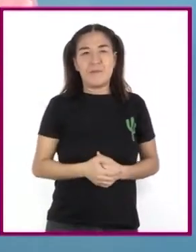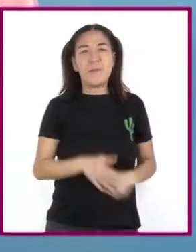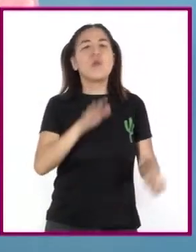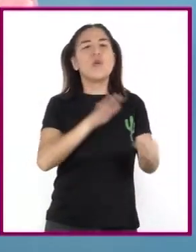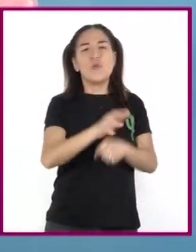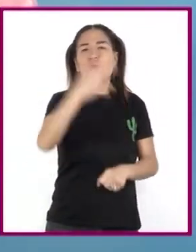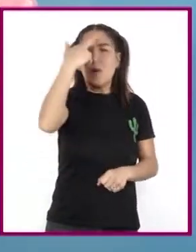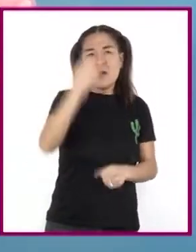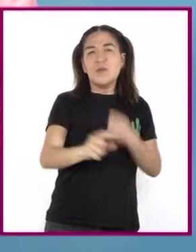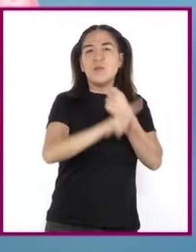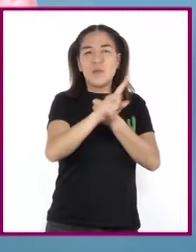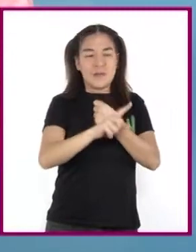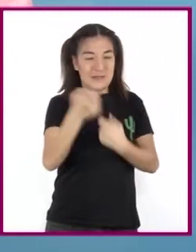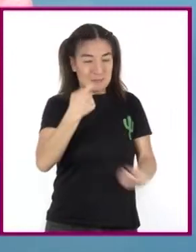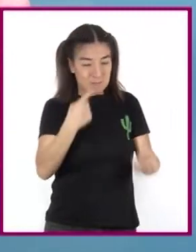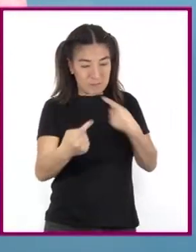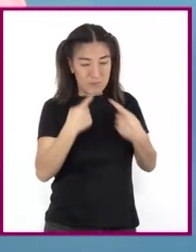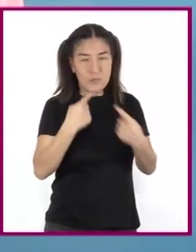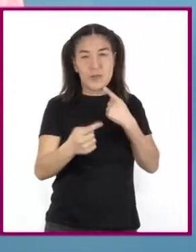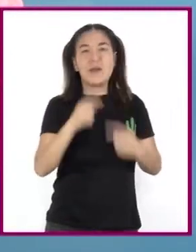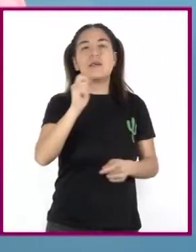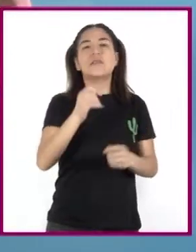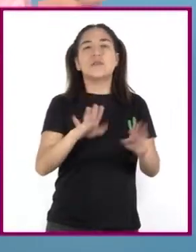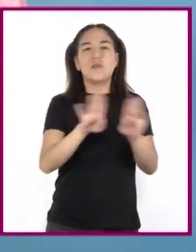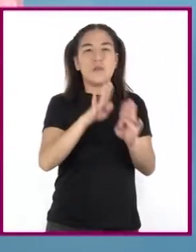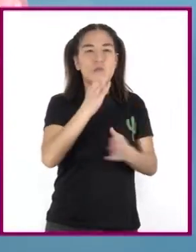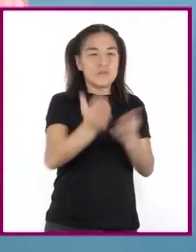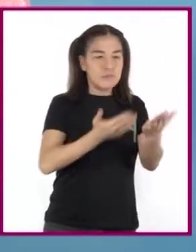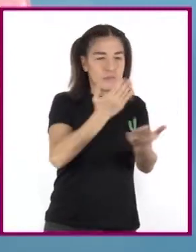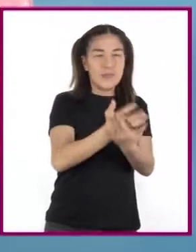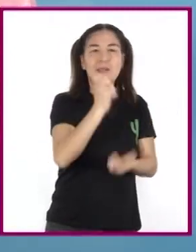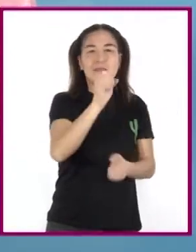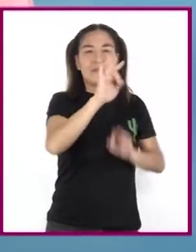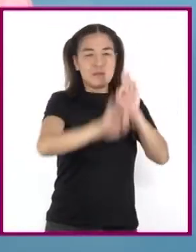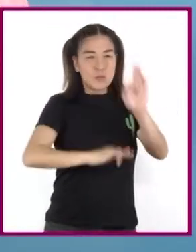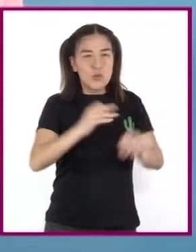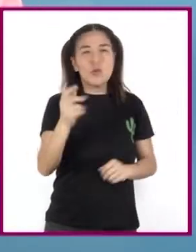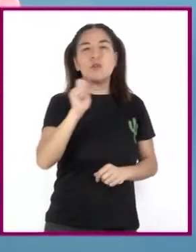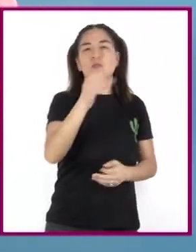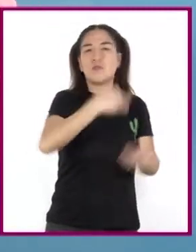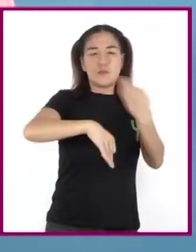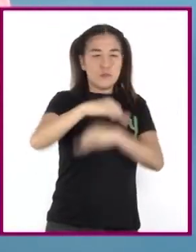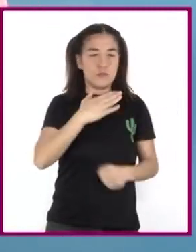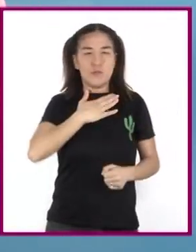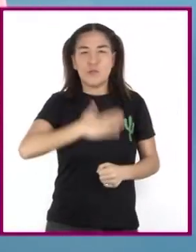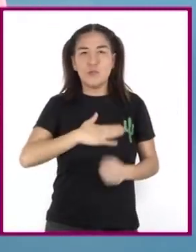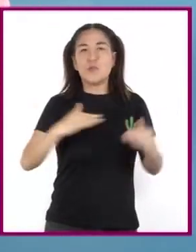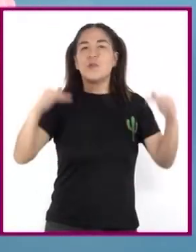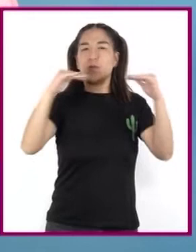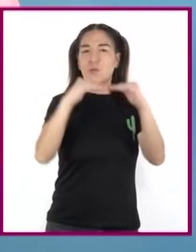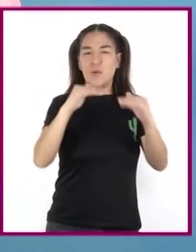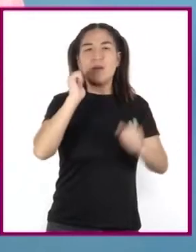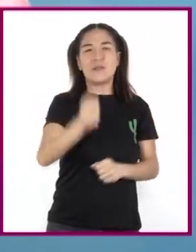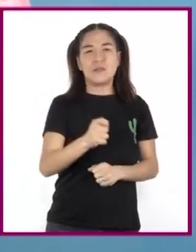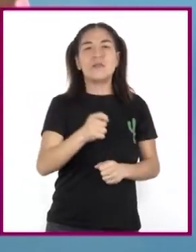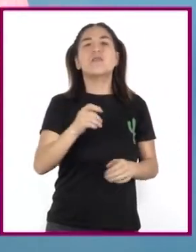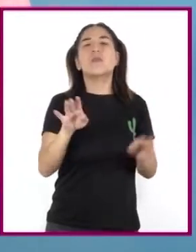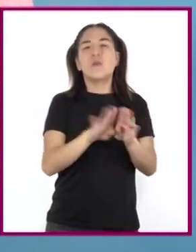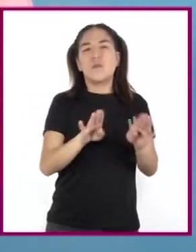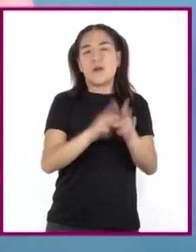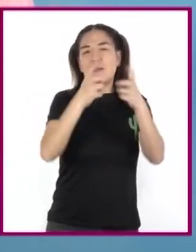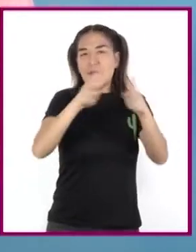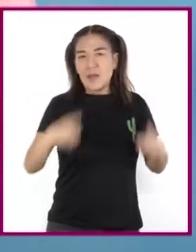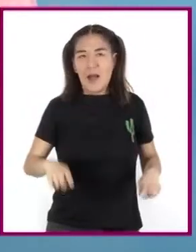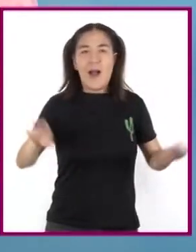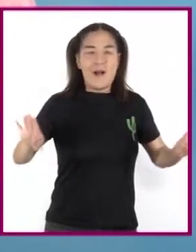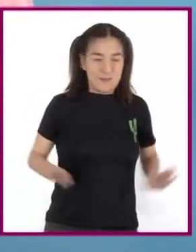la convivencia democrática es el trato justo e igualitario entre personas diversas, lo que implica desarrollar